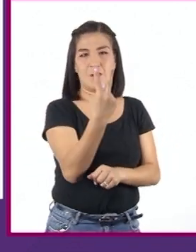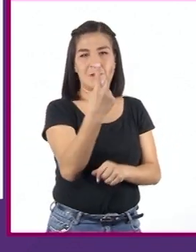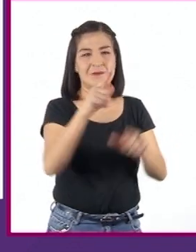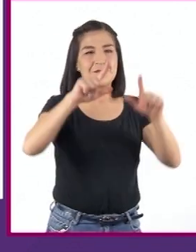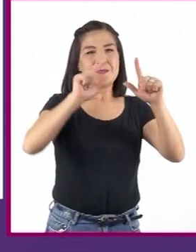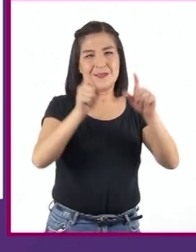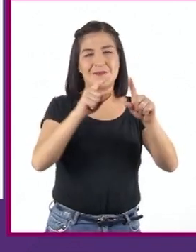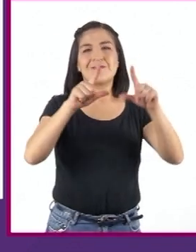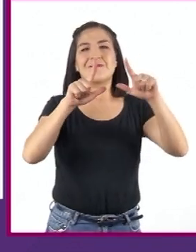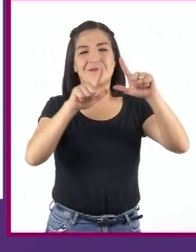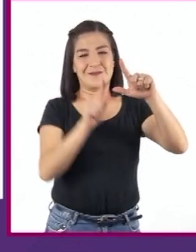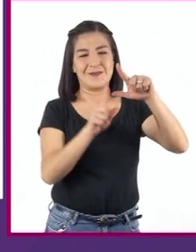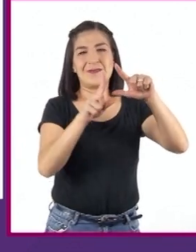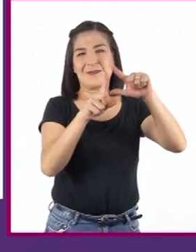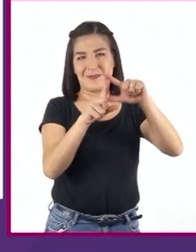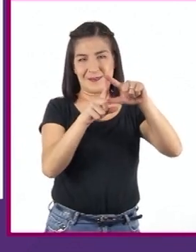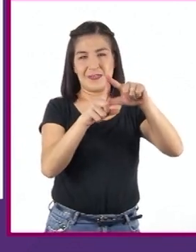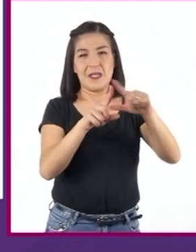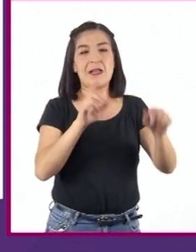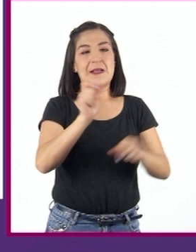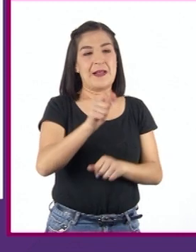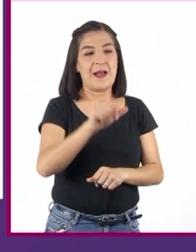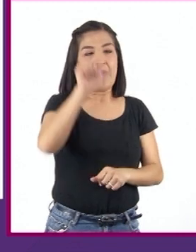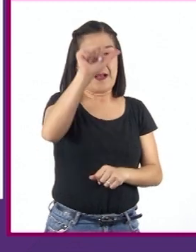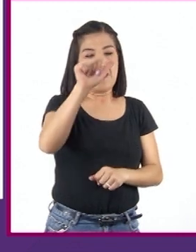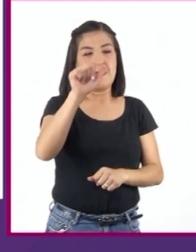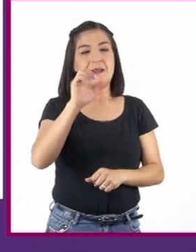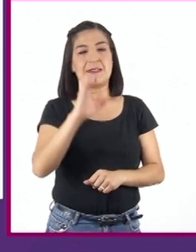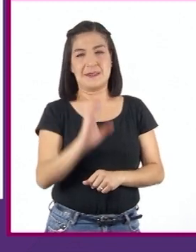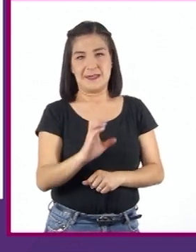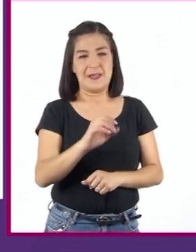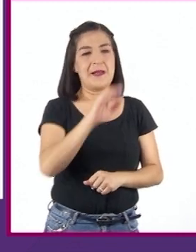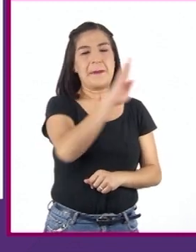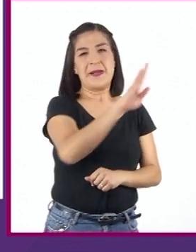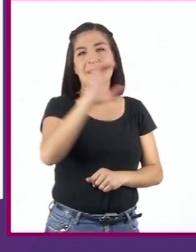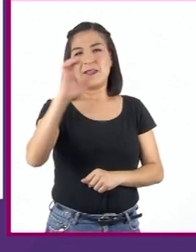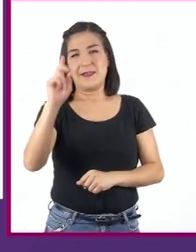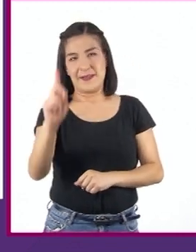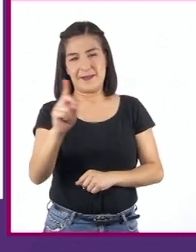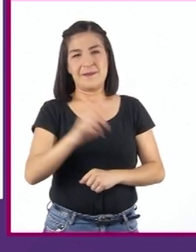rectángulos, DAB y BCD.